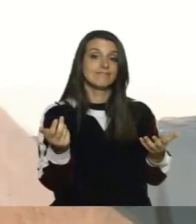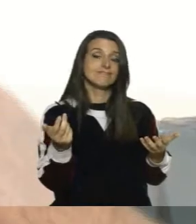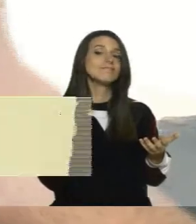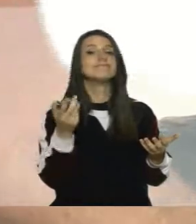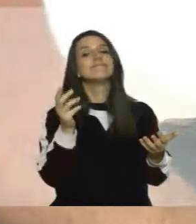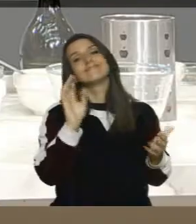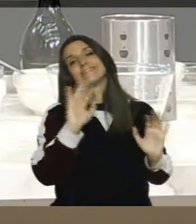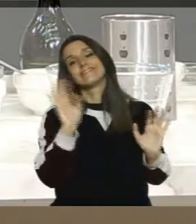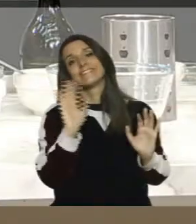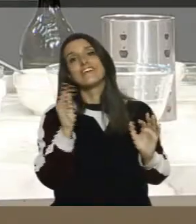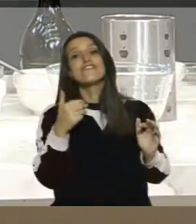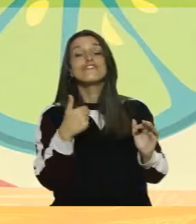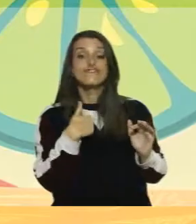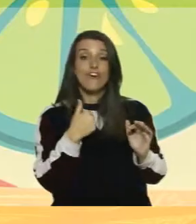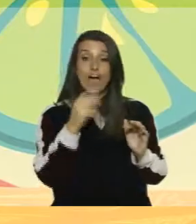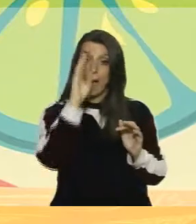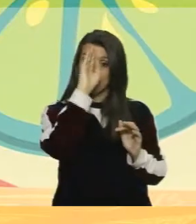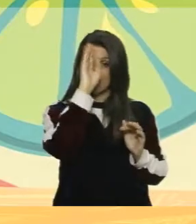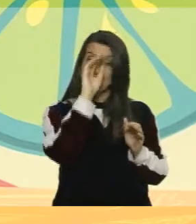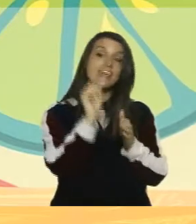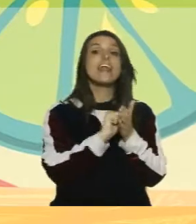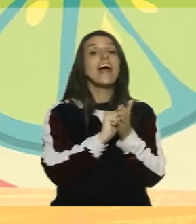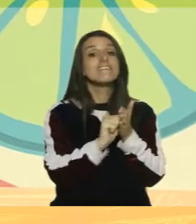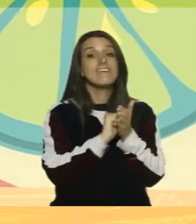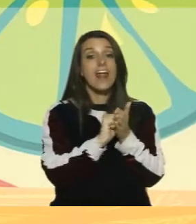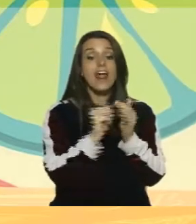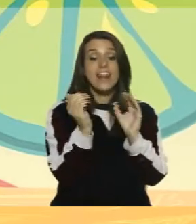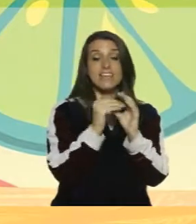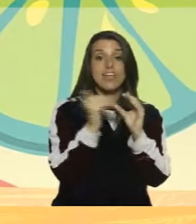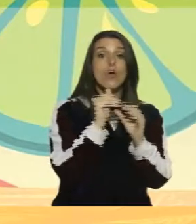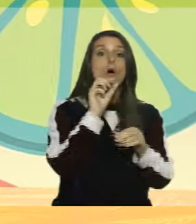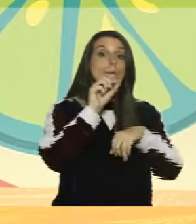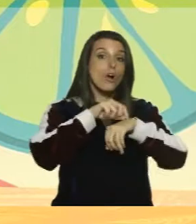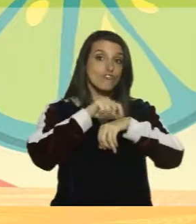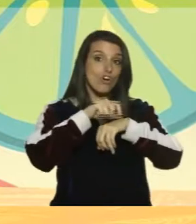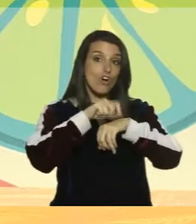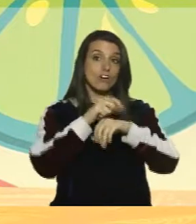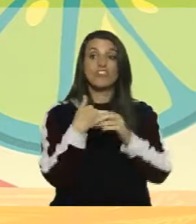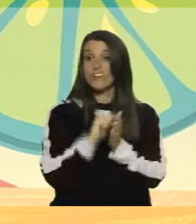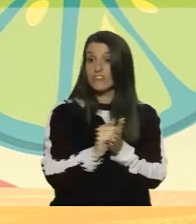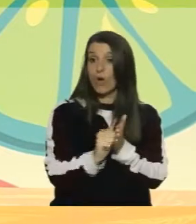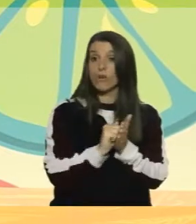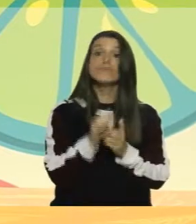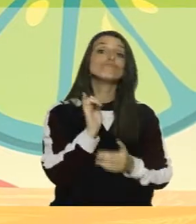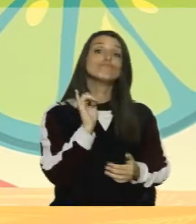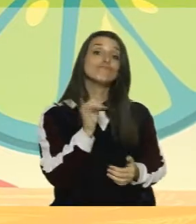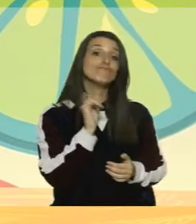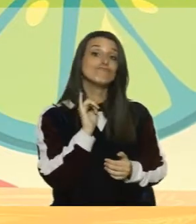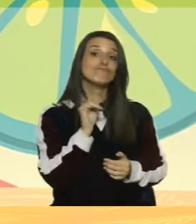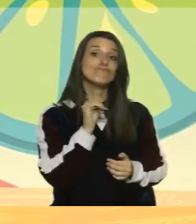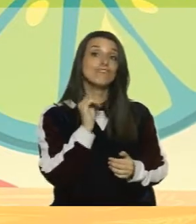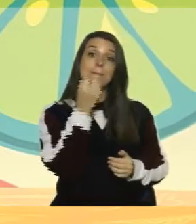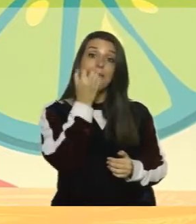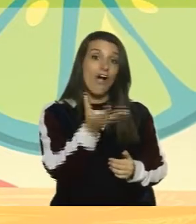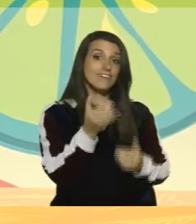cubrirme. Yo aprendí ese tip de Kiko y para los rellenos de pollo, los rayos. En serio, es mucho